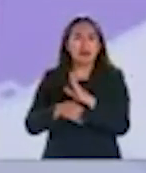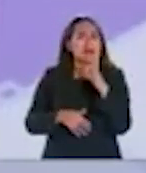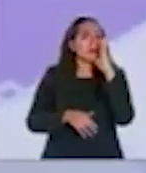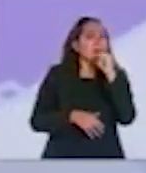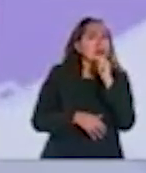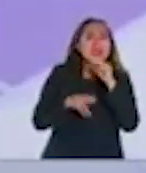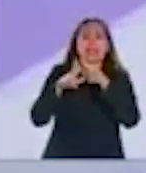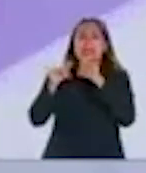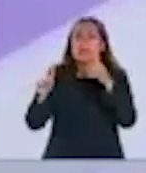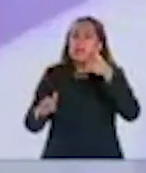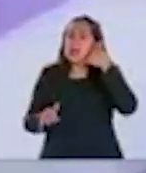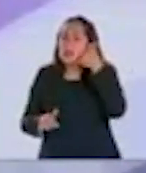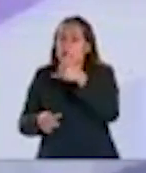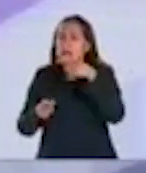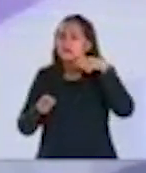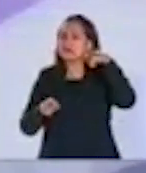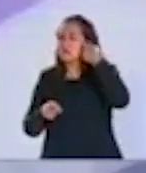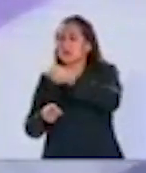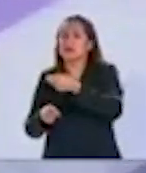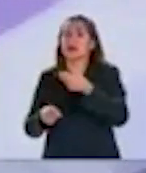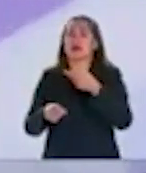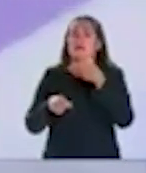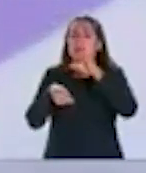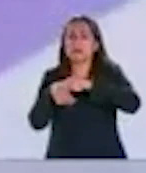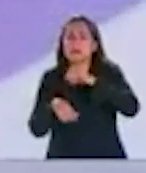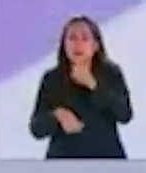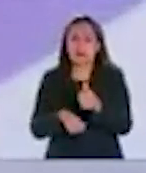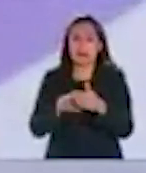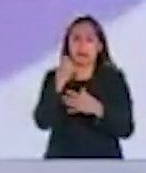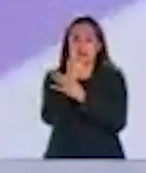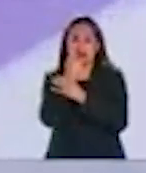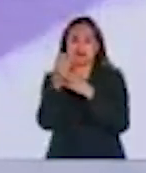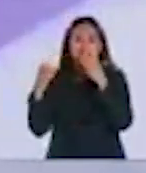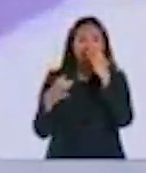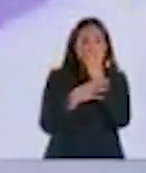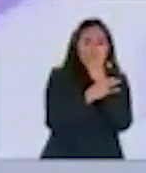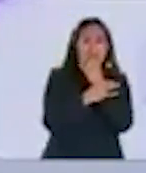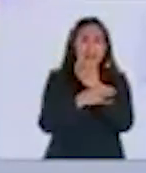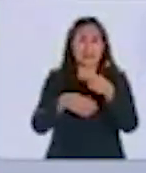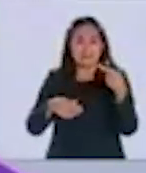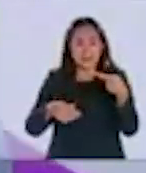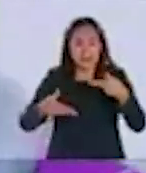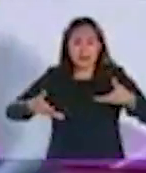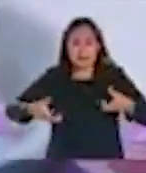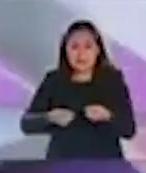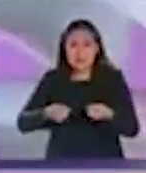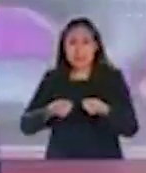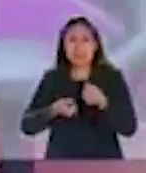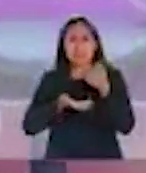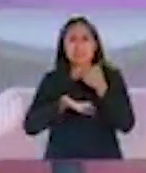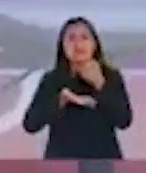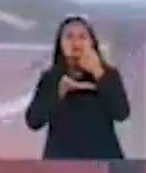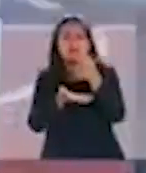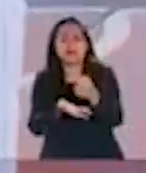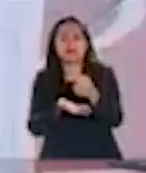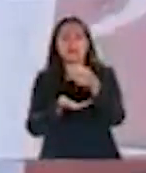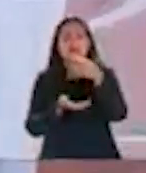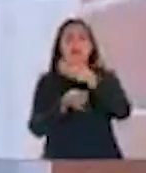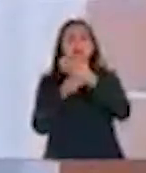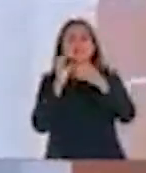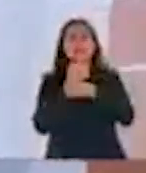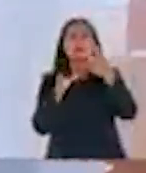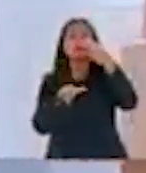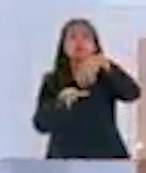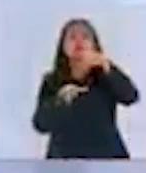llegó aquí esposada de pies y manos y lo que le dieron fue este costal para que metiera sus pertenencias